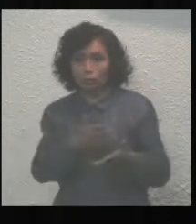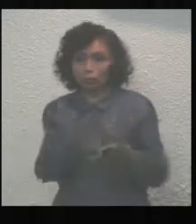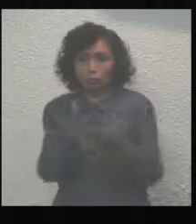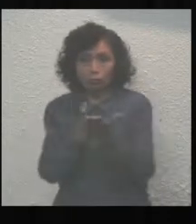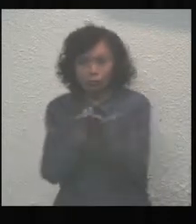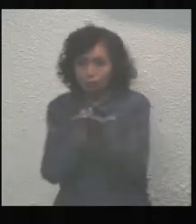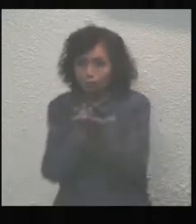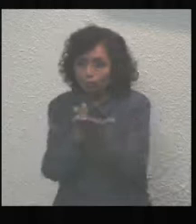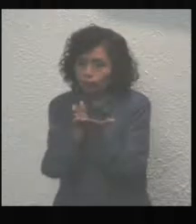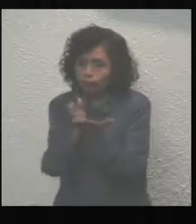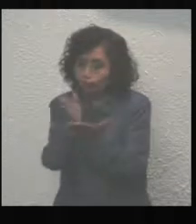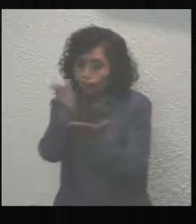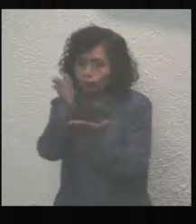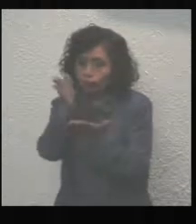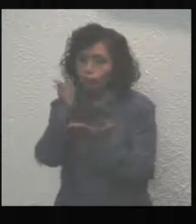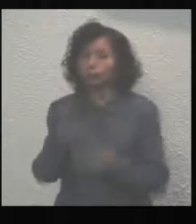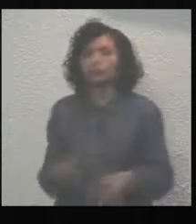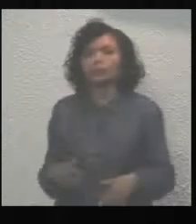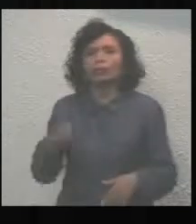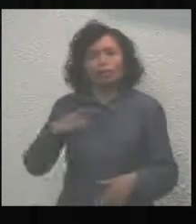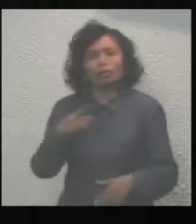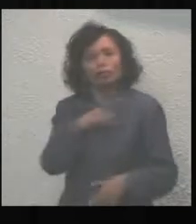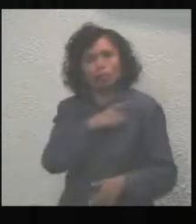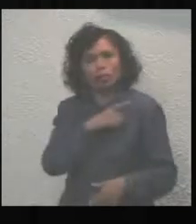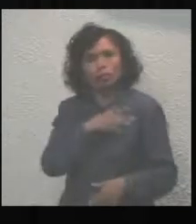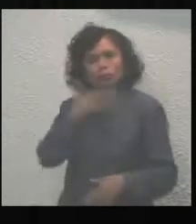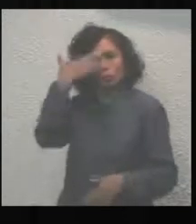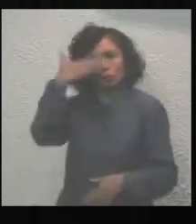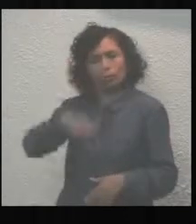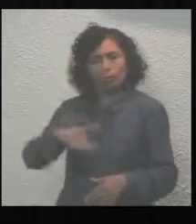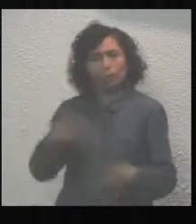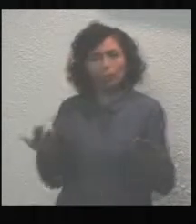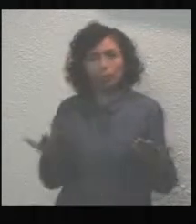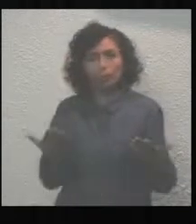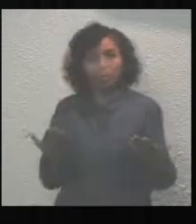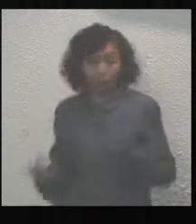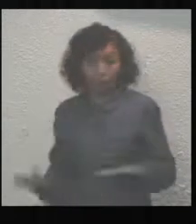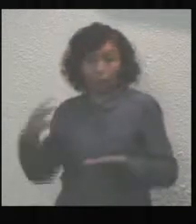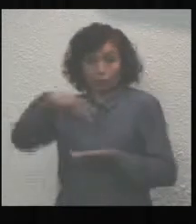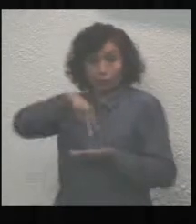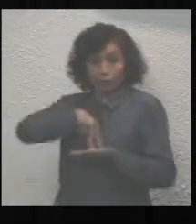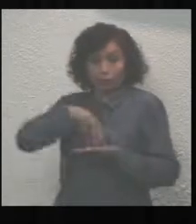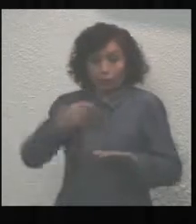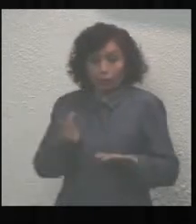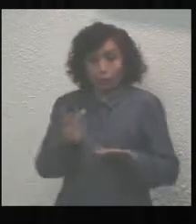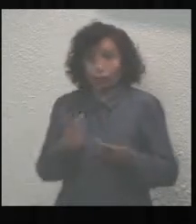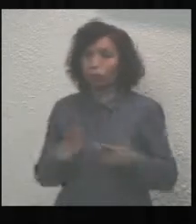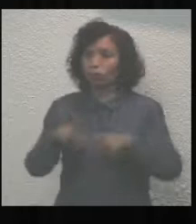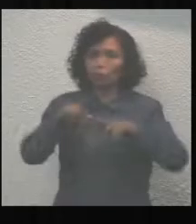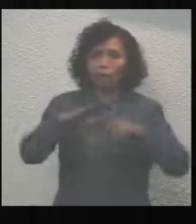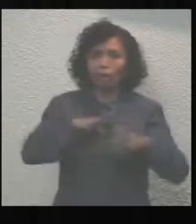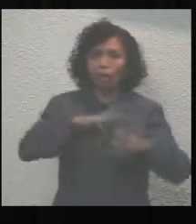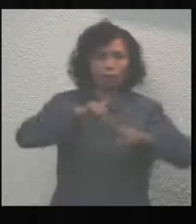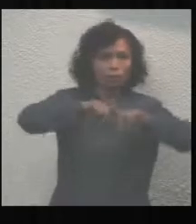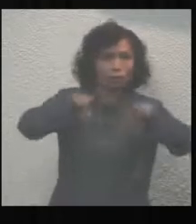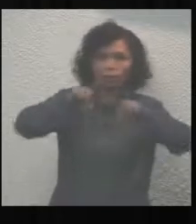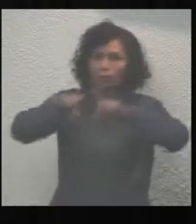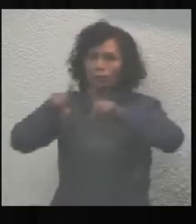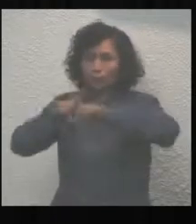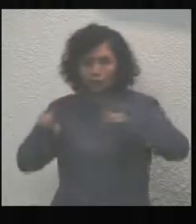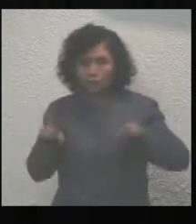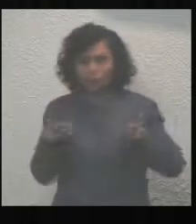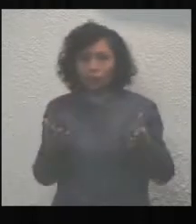rumbo incertidumbre debemos reconocer que para llegar a este punto donde la diversidad y la inclusión